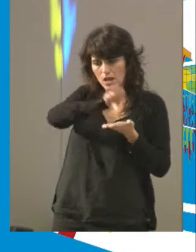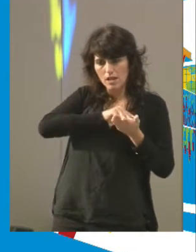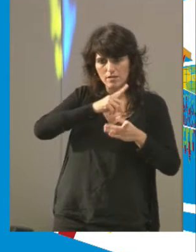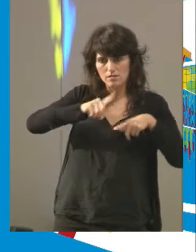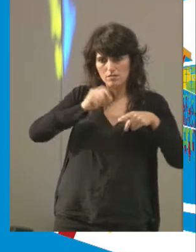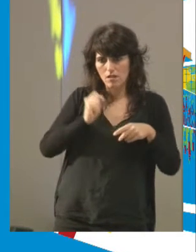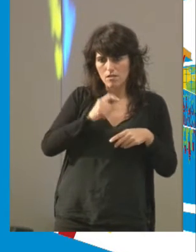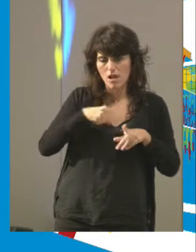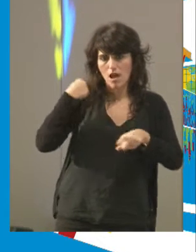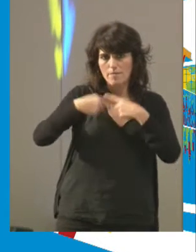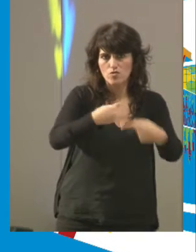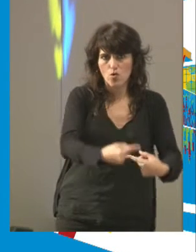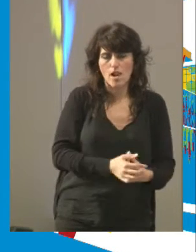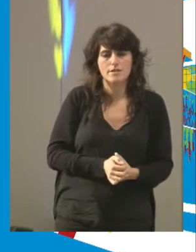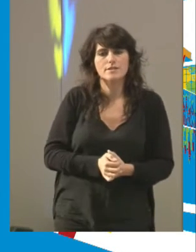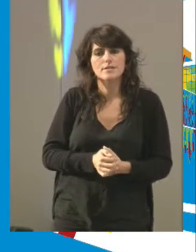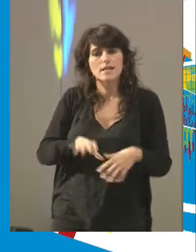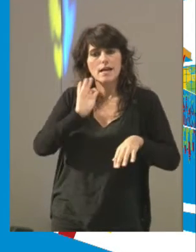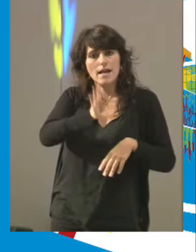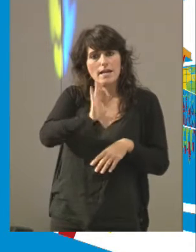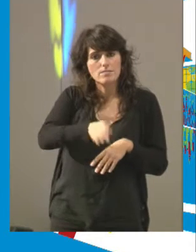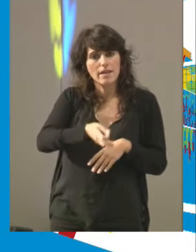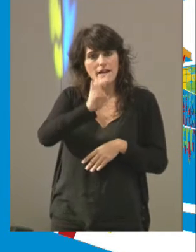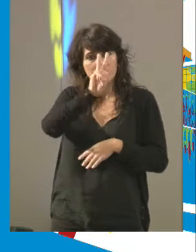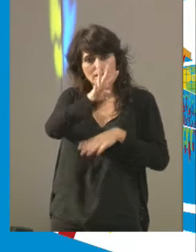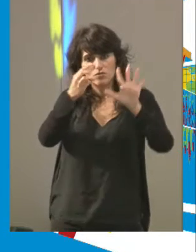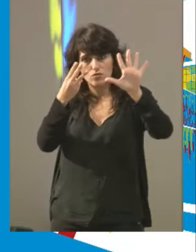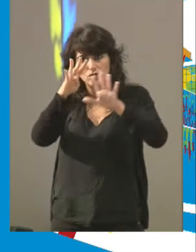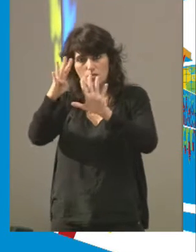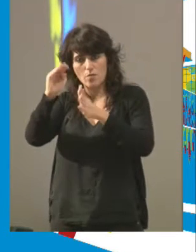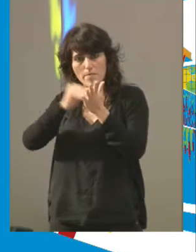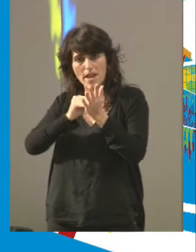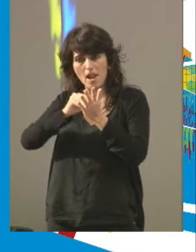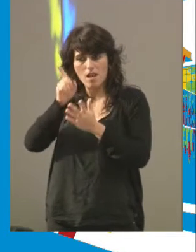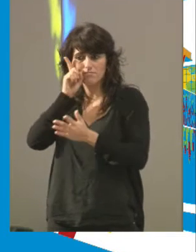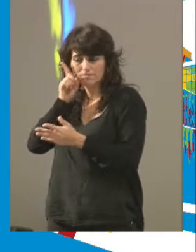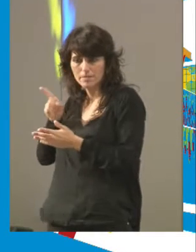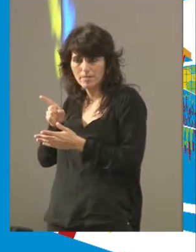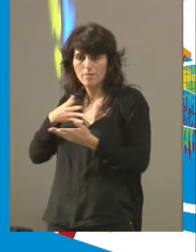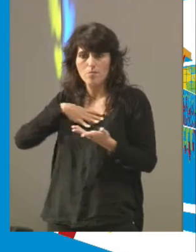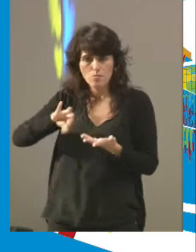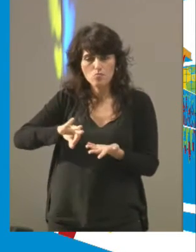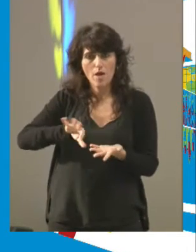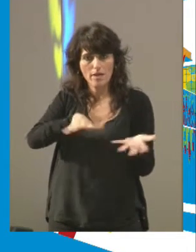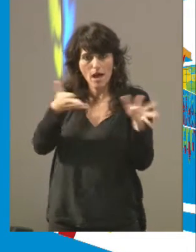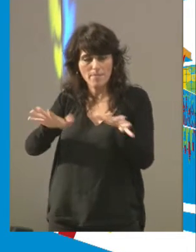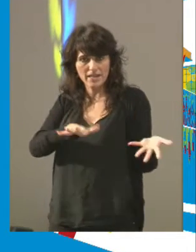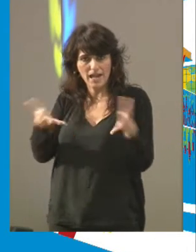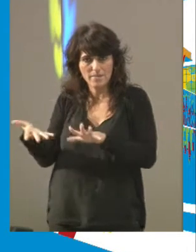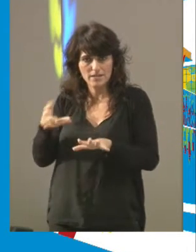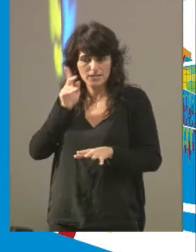procedimientos habituales. Sí que es cierto que no los 389.000 terminales que teníamos eran aplicables. Aquí empezamos a ver un poquito